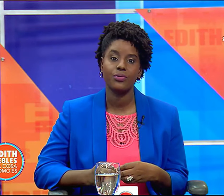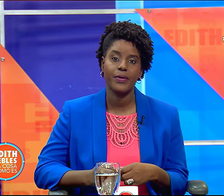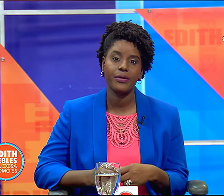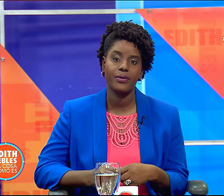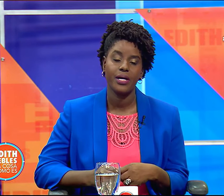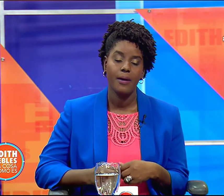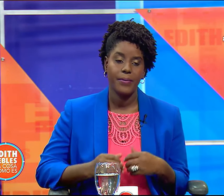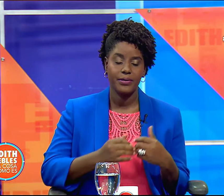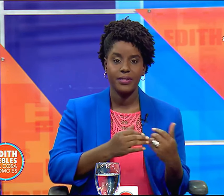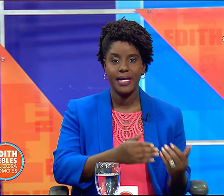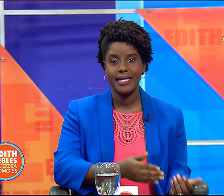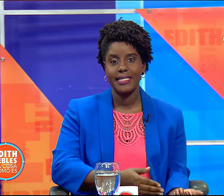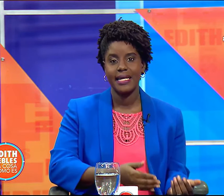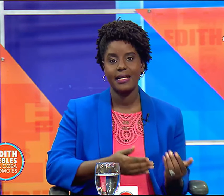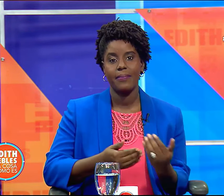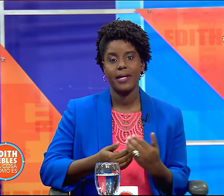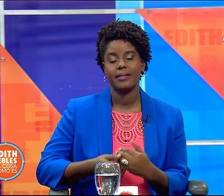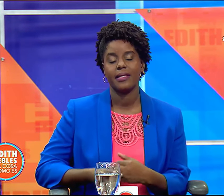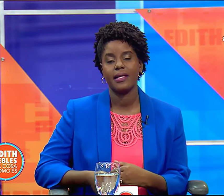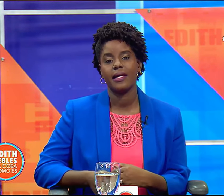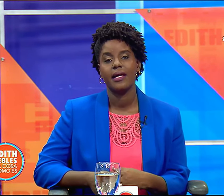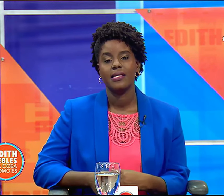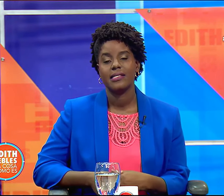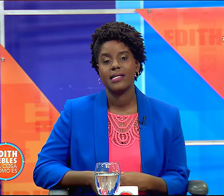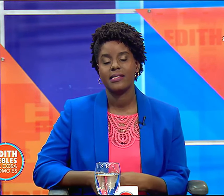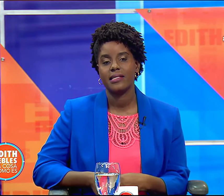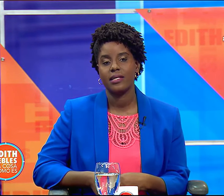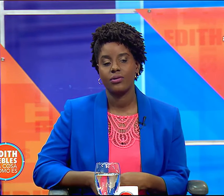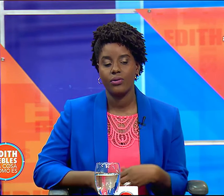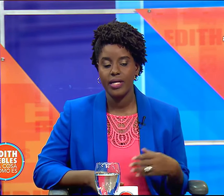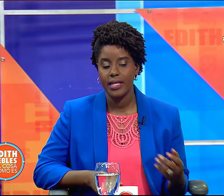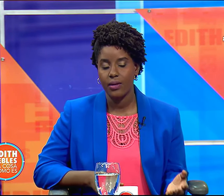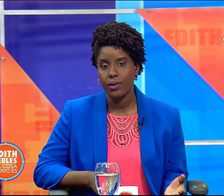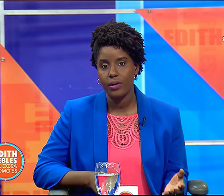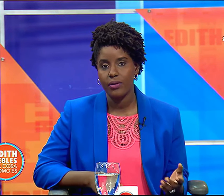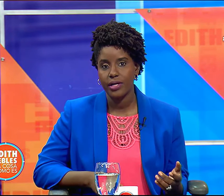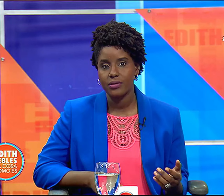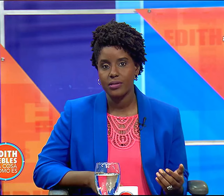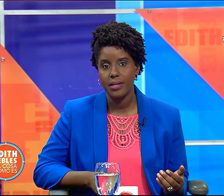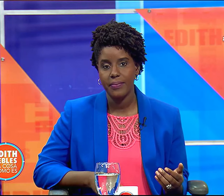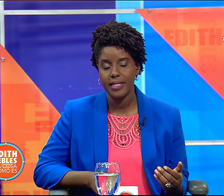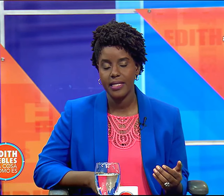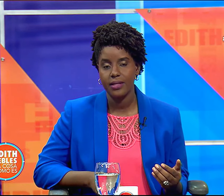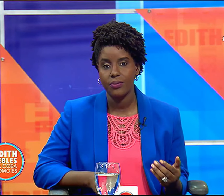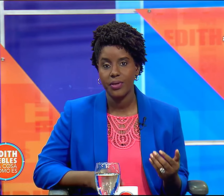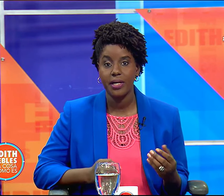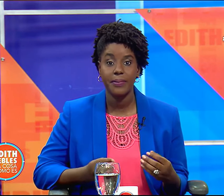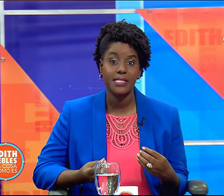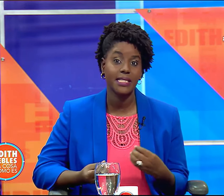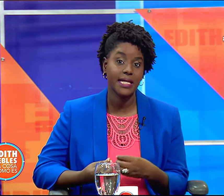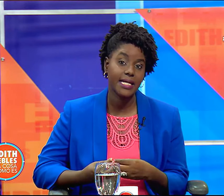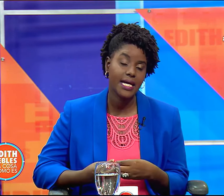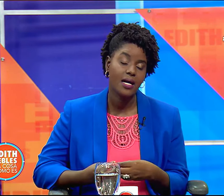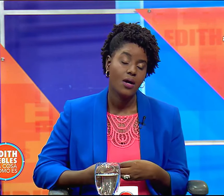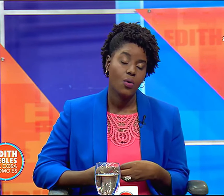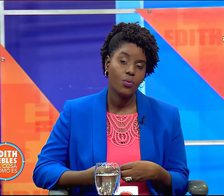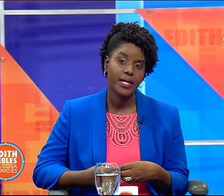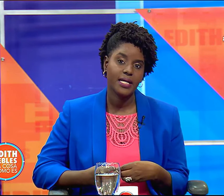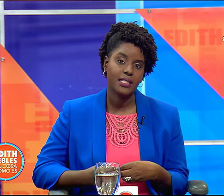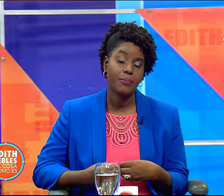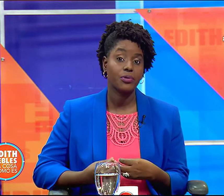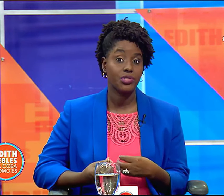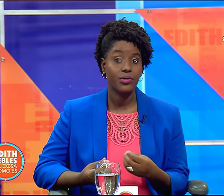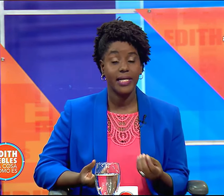Educación Superior, pero se va a quitar la parte de ciencia y tecnología, de acuerdo a lo que ellos están planteando, pues representaría